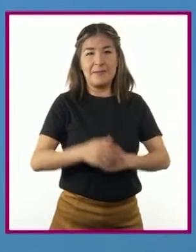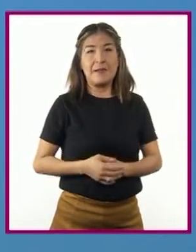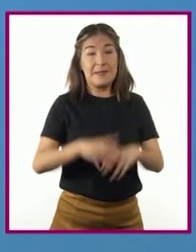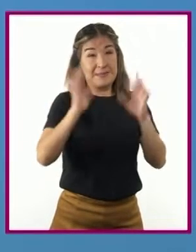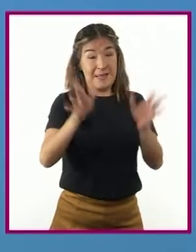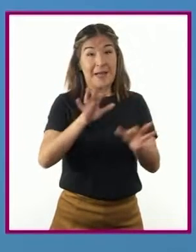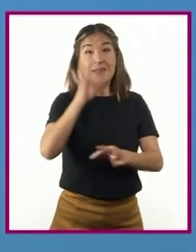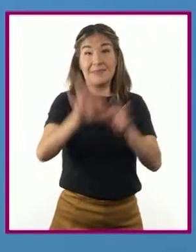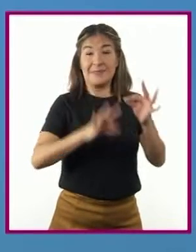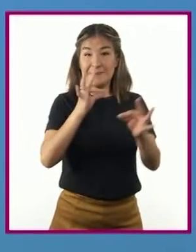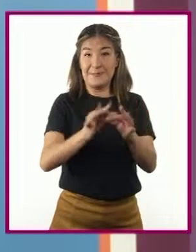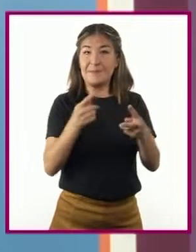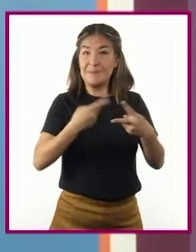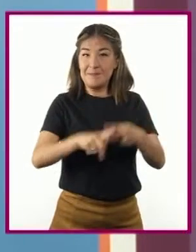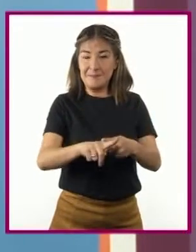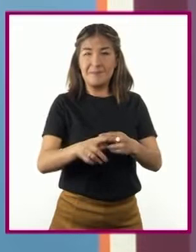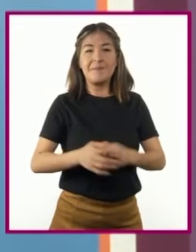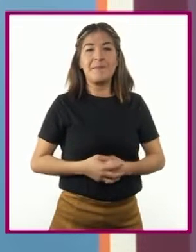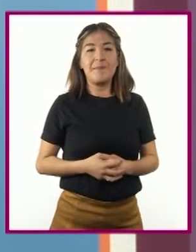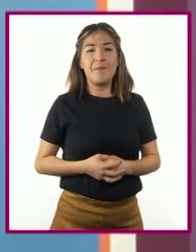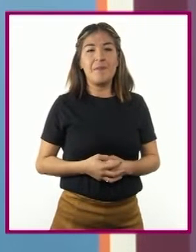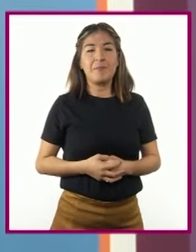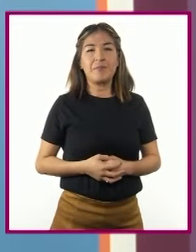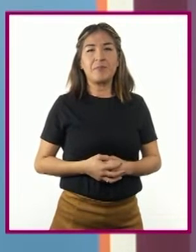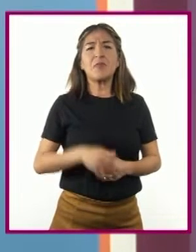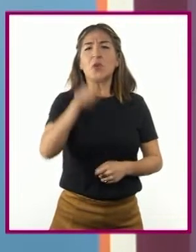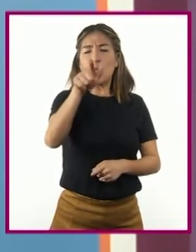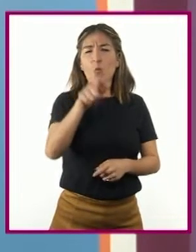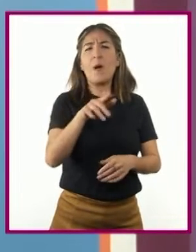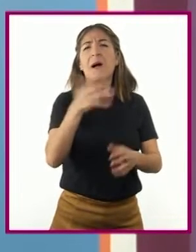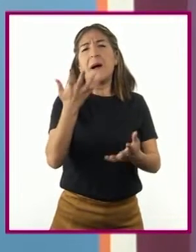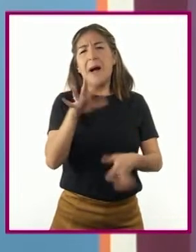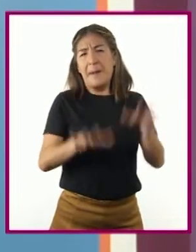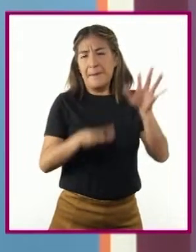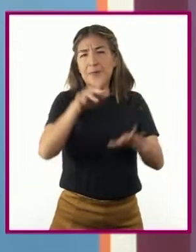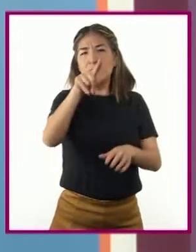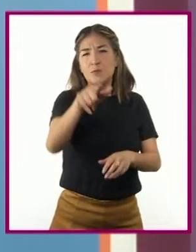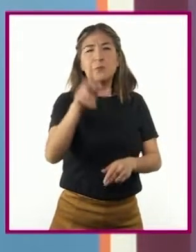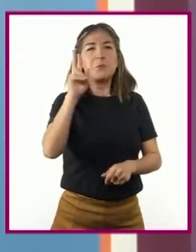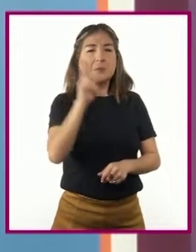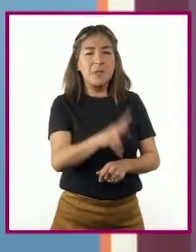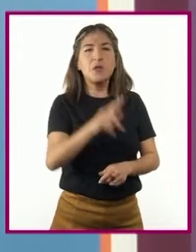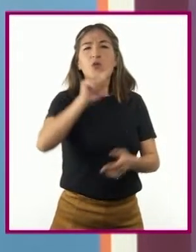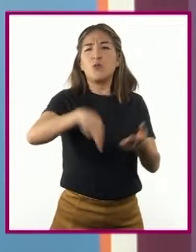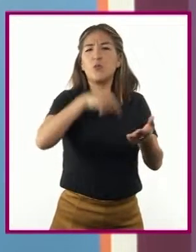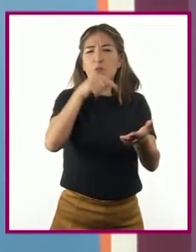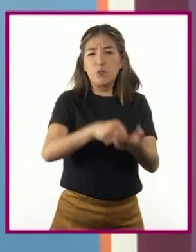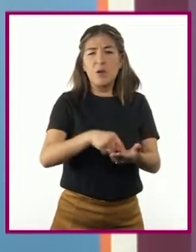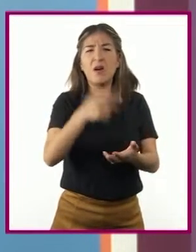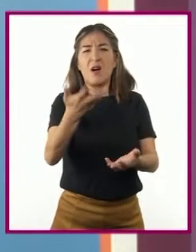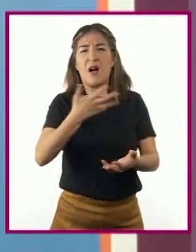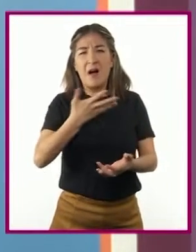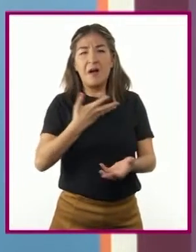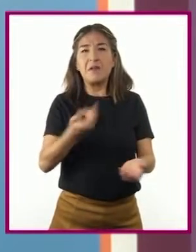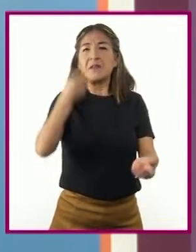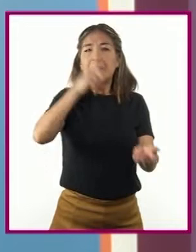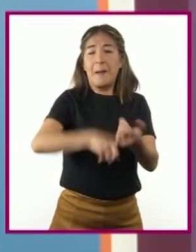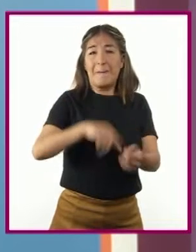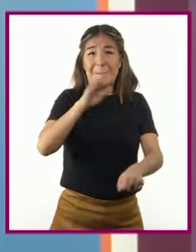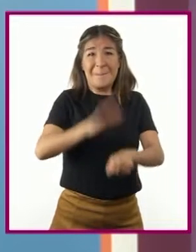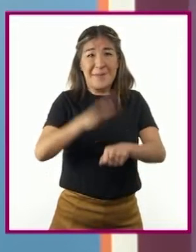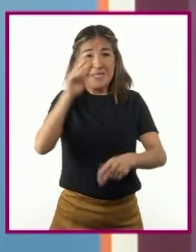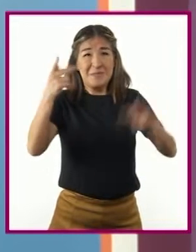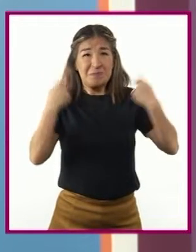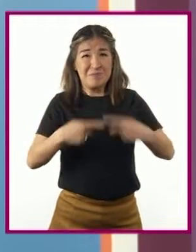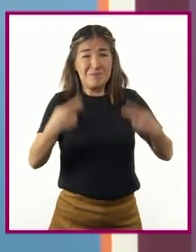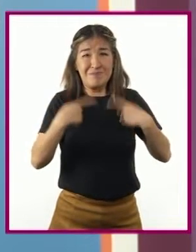¿Listos para comenzar? ¿Alguna vez se han encontrado en un sitio en donde hay una gran concentración